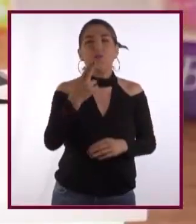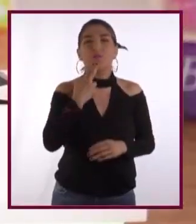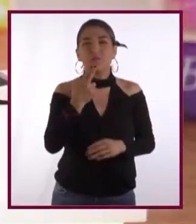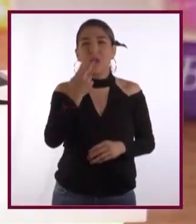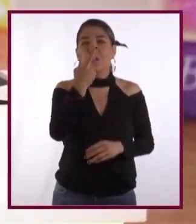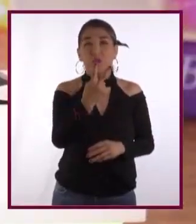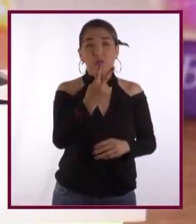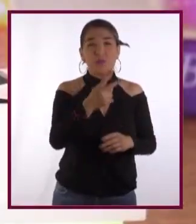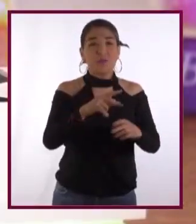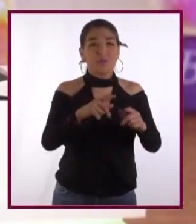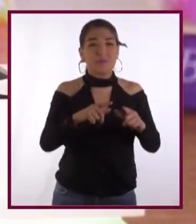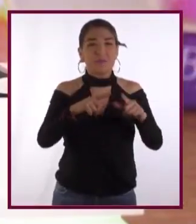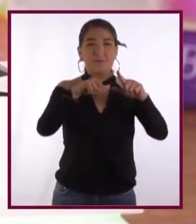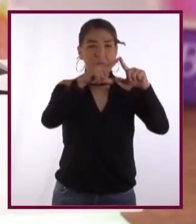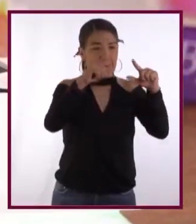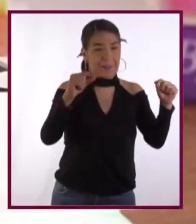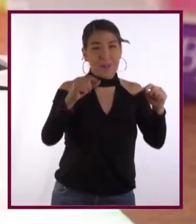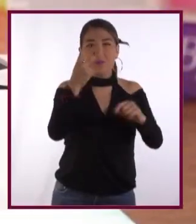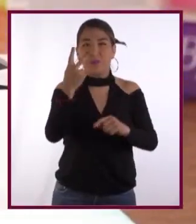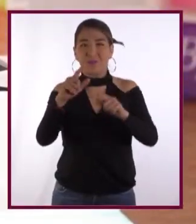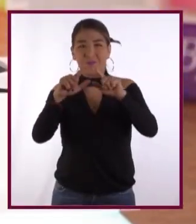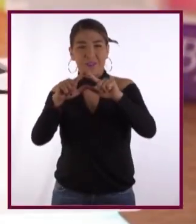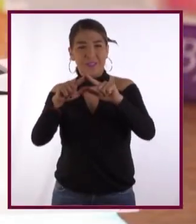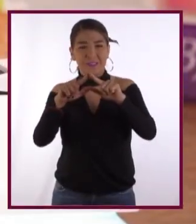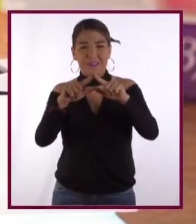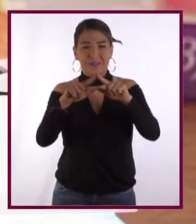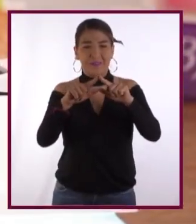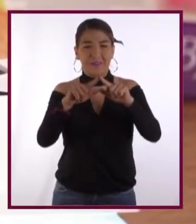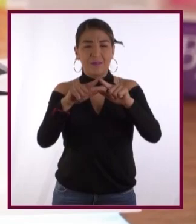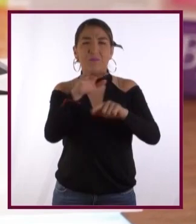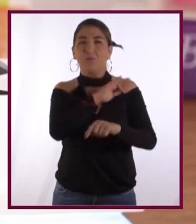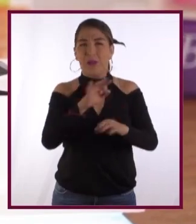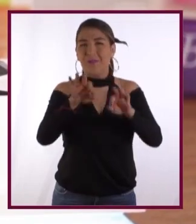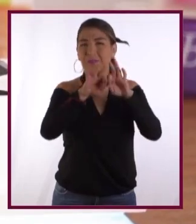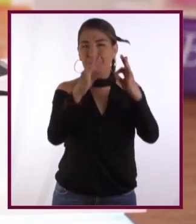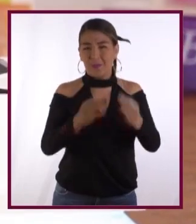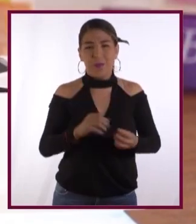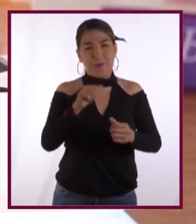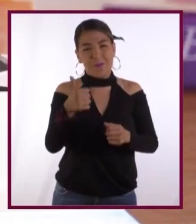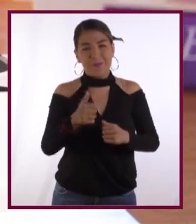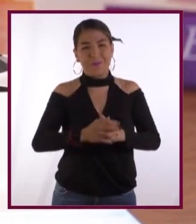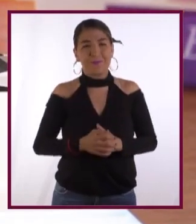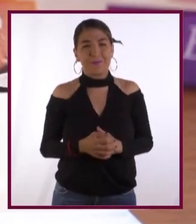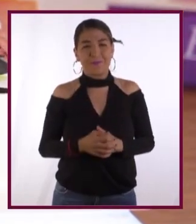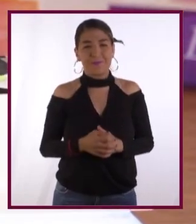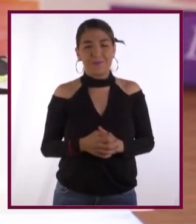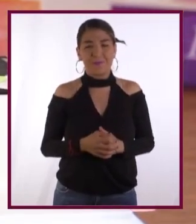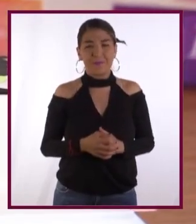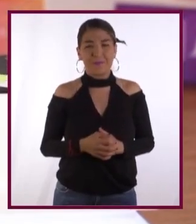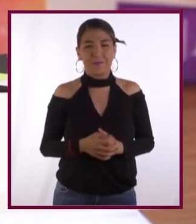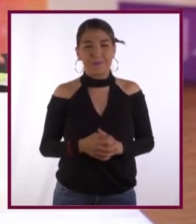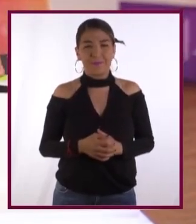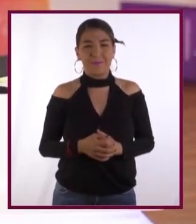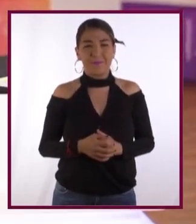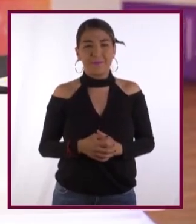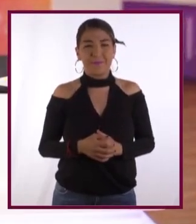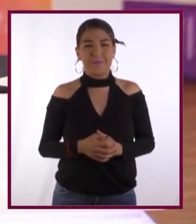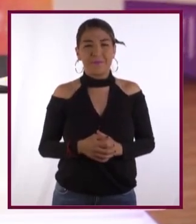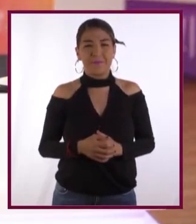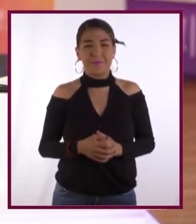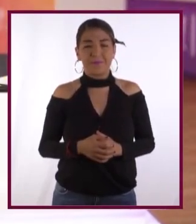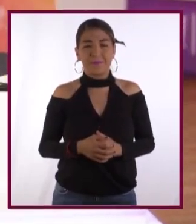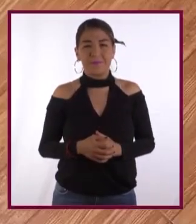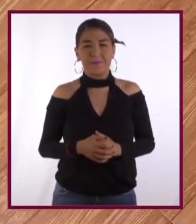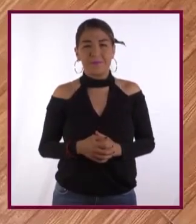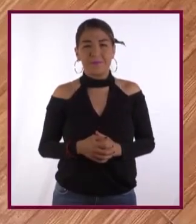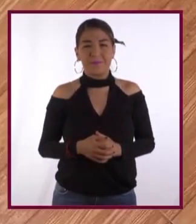O usando 2 papalotes y 2 flechas, podríamos hacer esto. 2 papalotes y tengo 2 flechas.